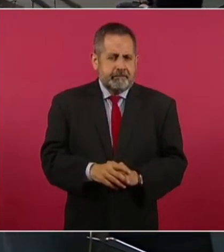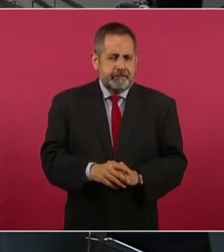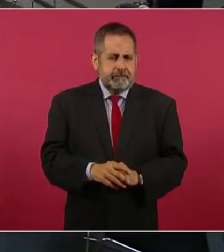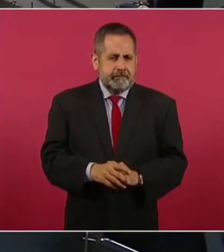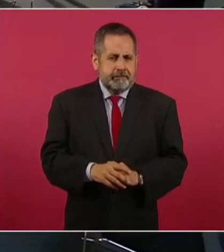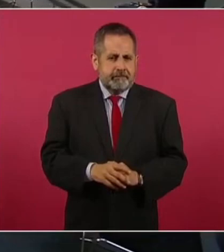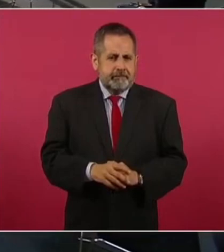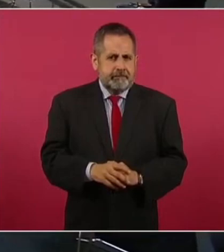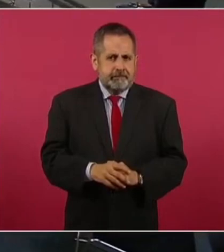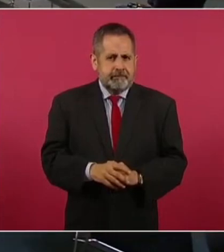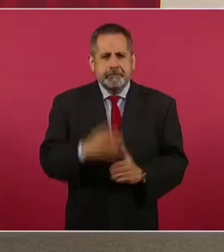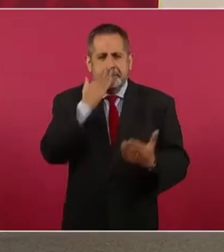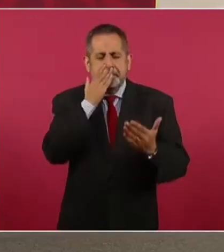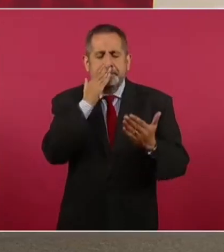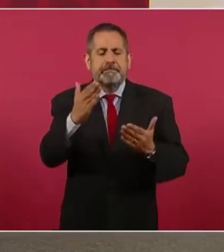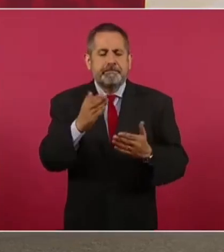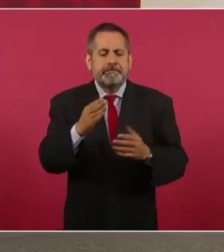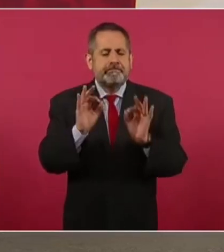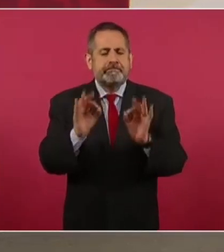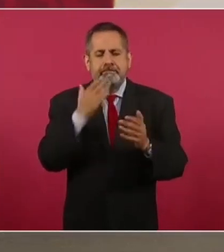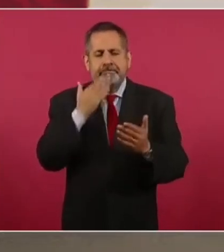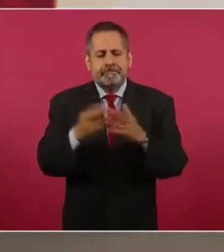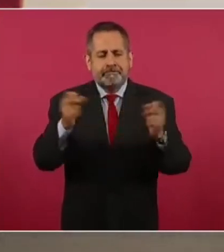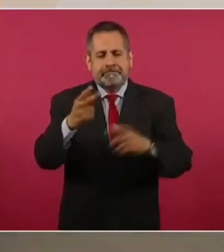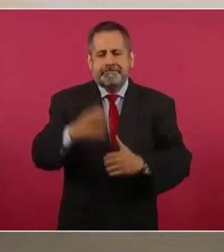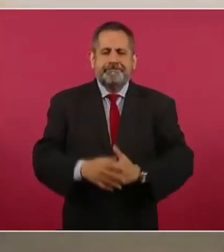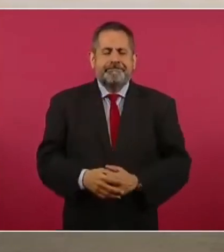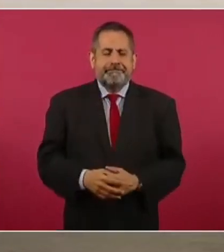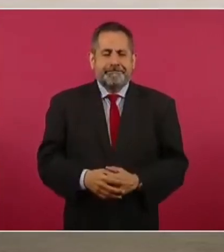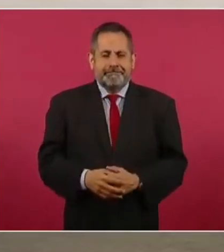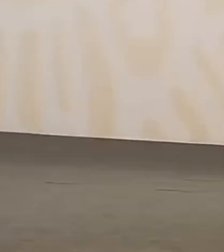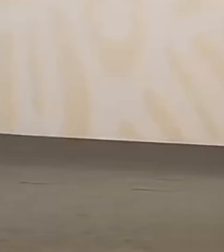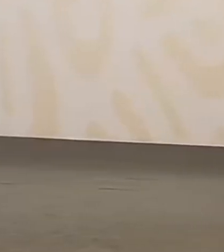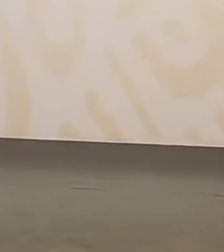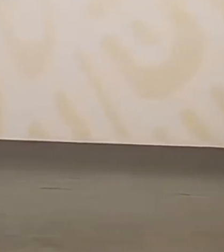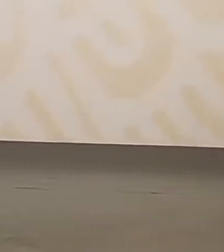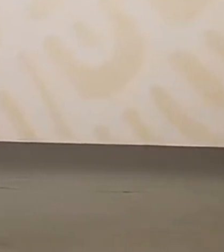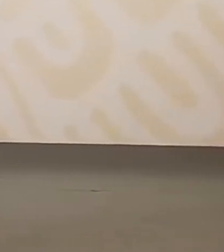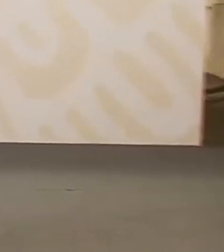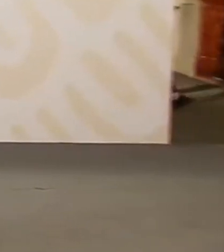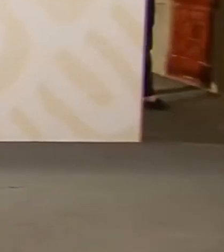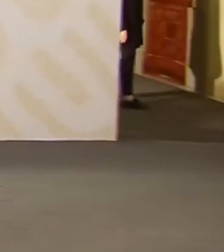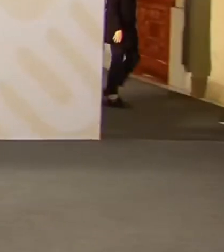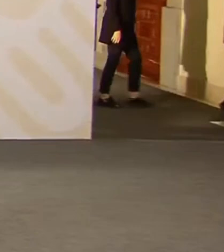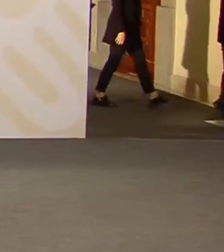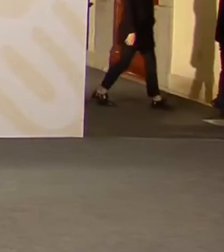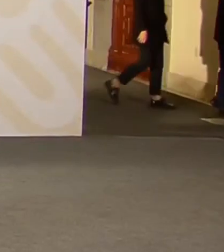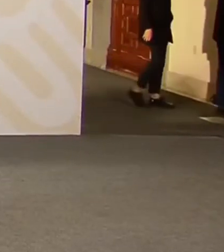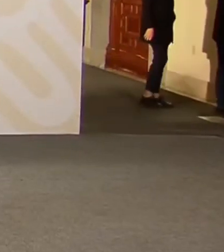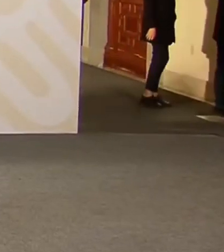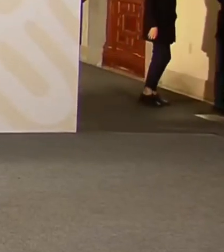Sí, y que la pasen bien. Sí, mira.